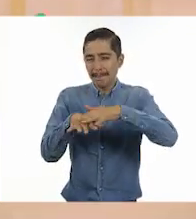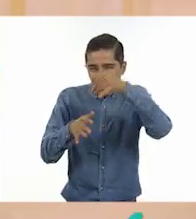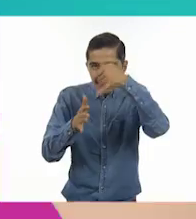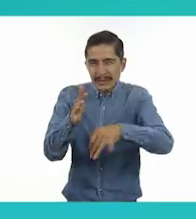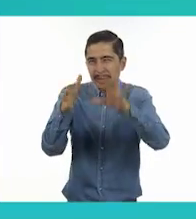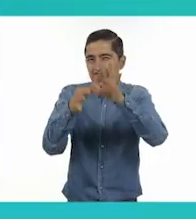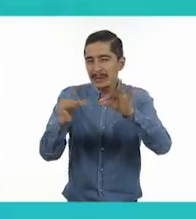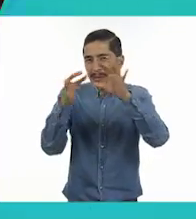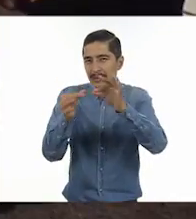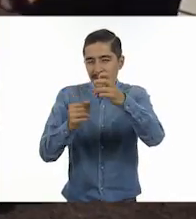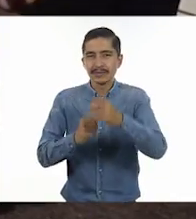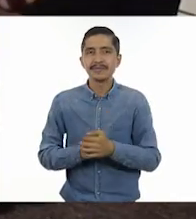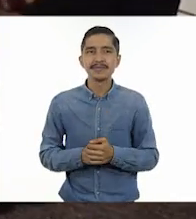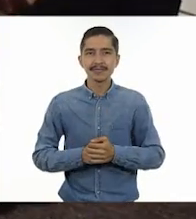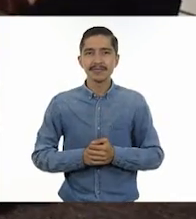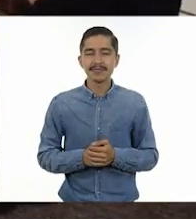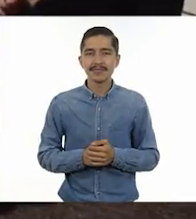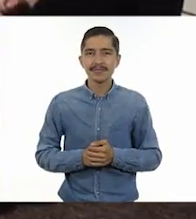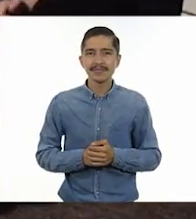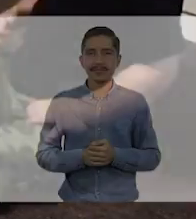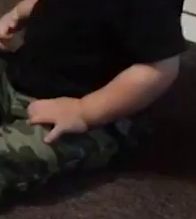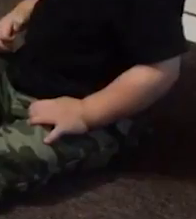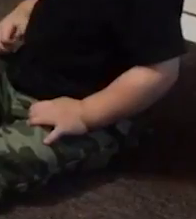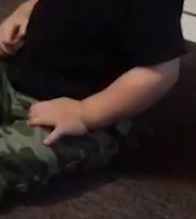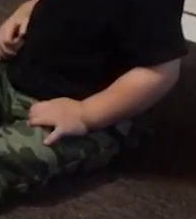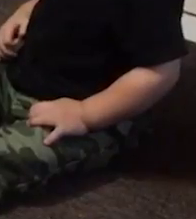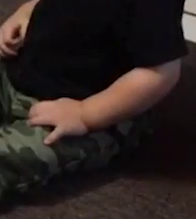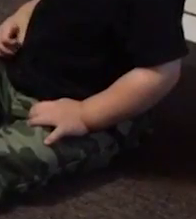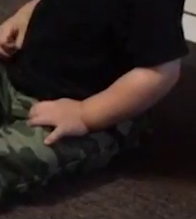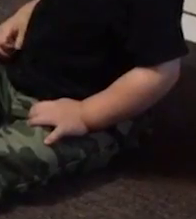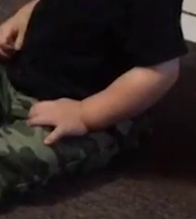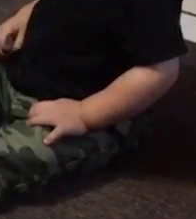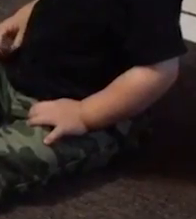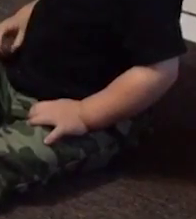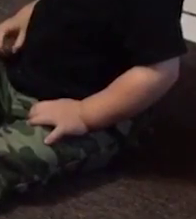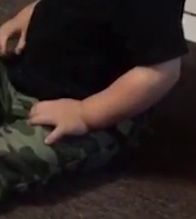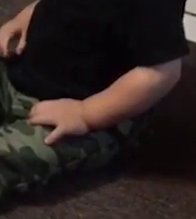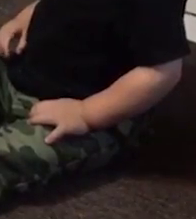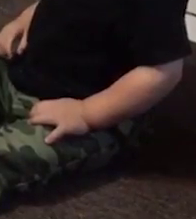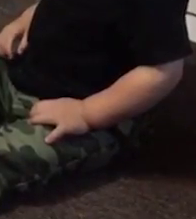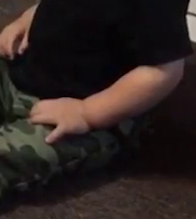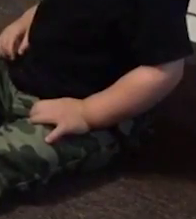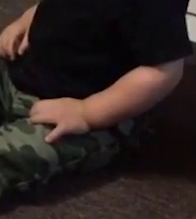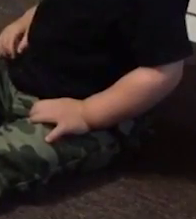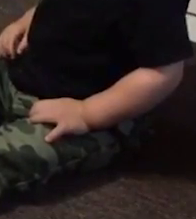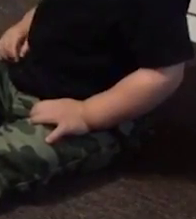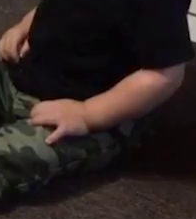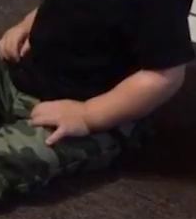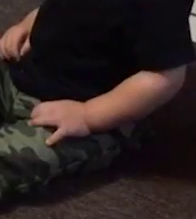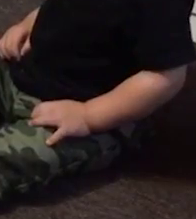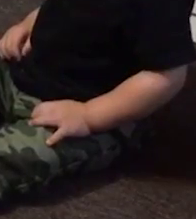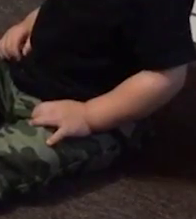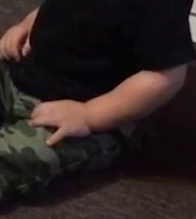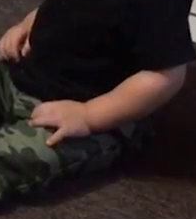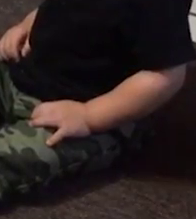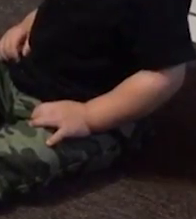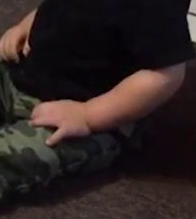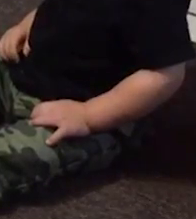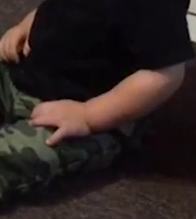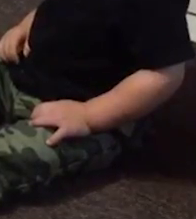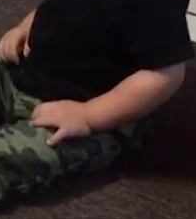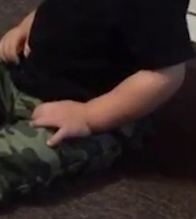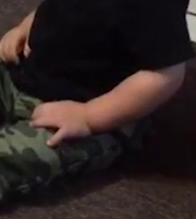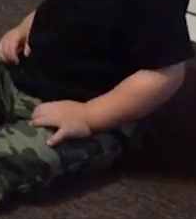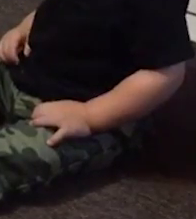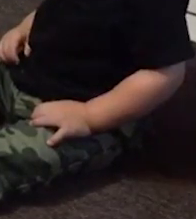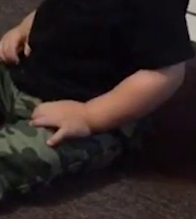de hoy. Mona trabaja en un circo con una pelota